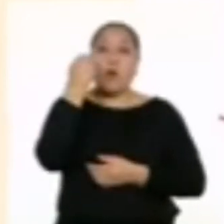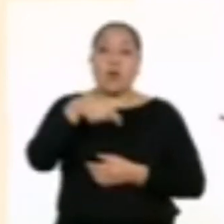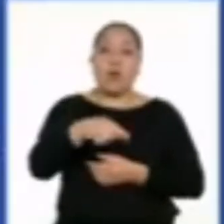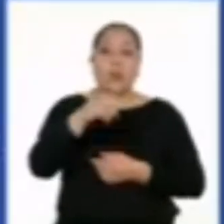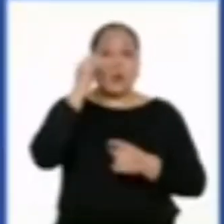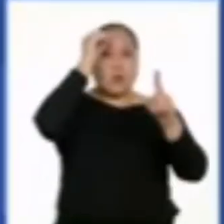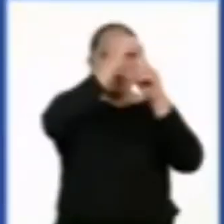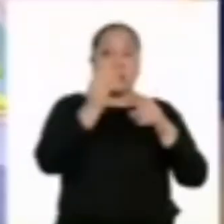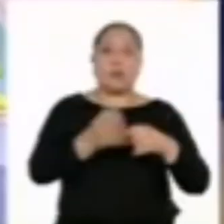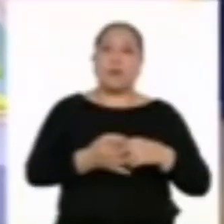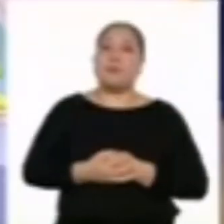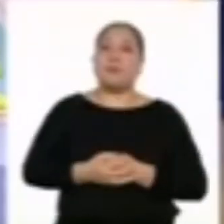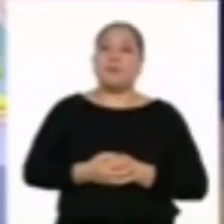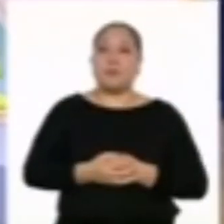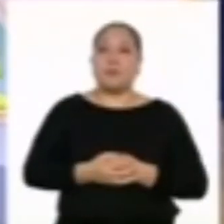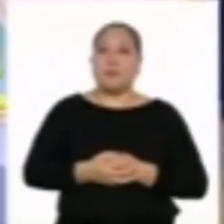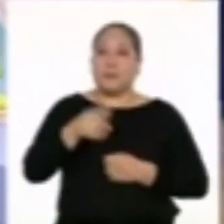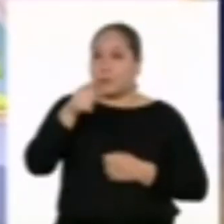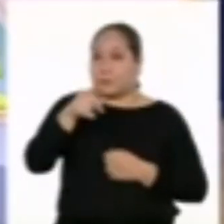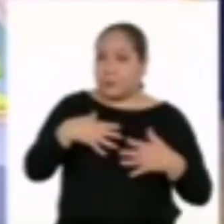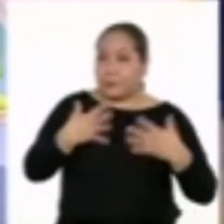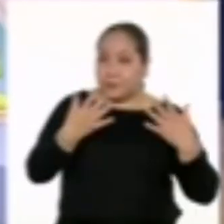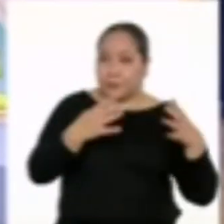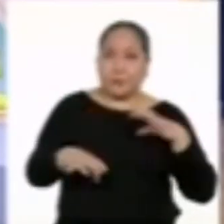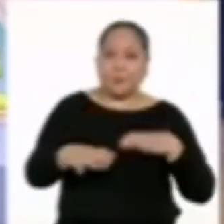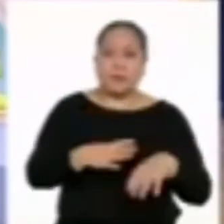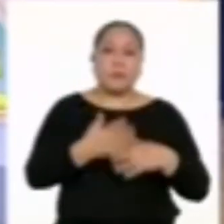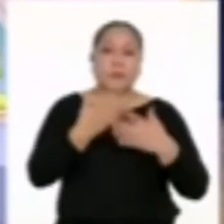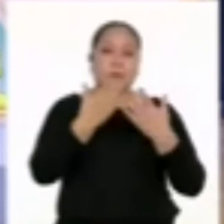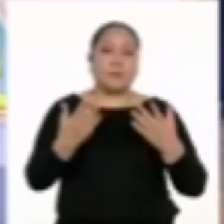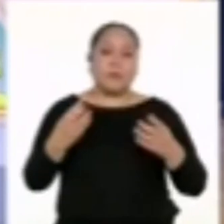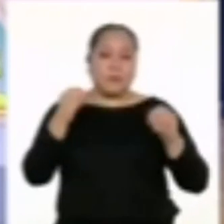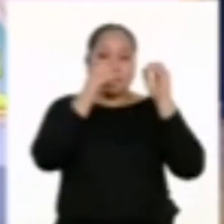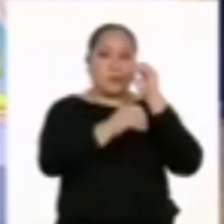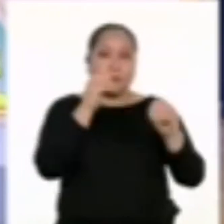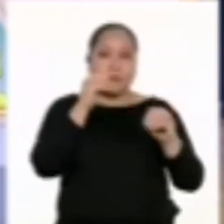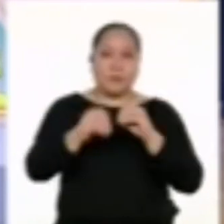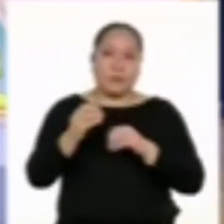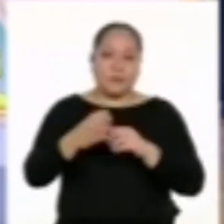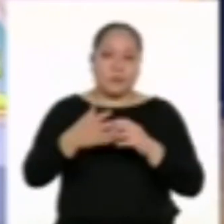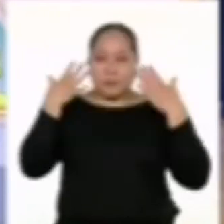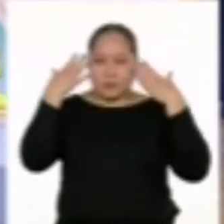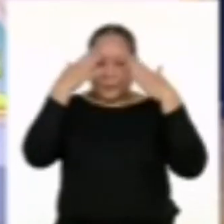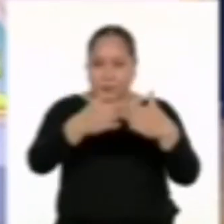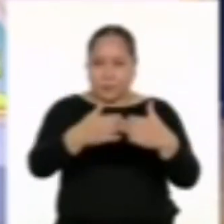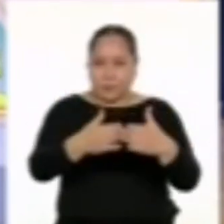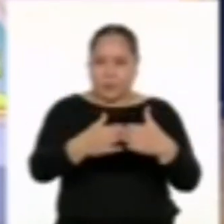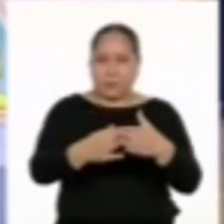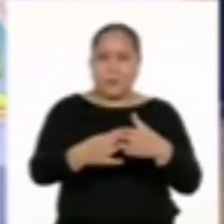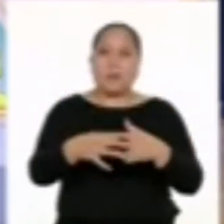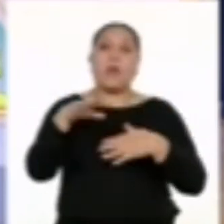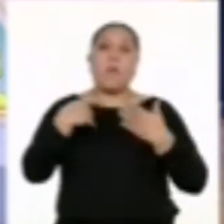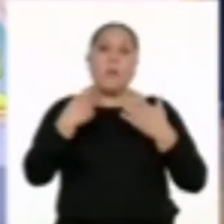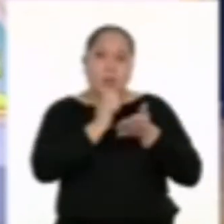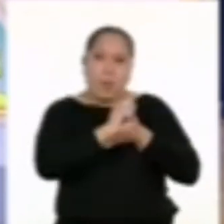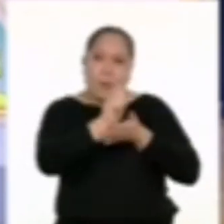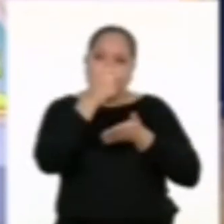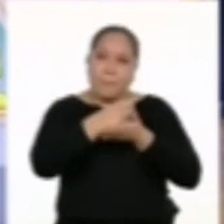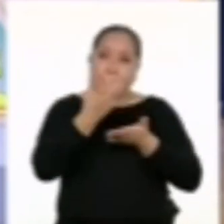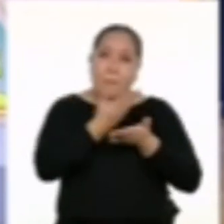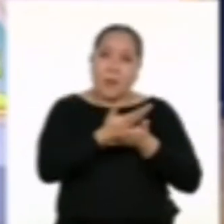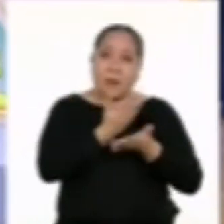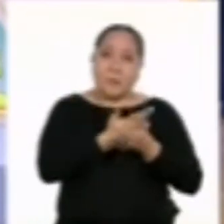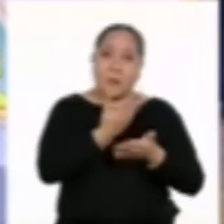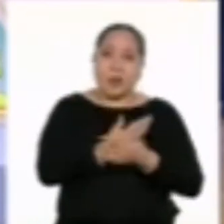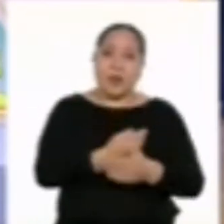propuesto. Para hacerlo, las actividades que planteemos deben ser específicas, medibles, posibles